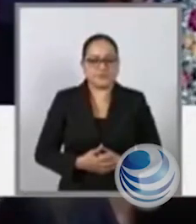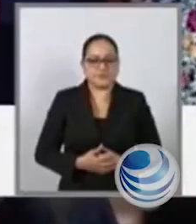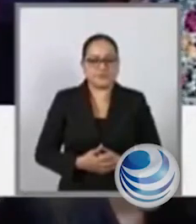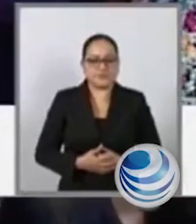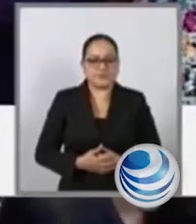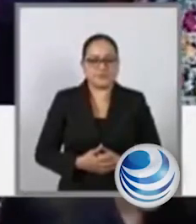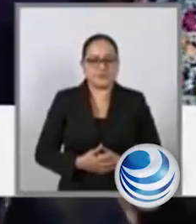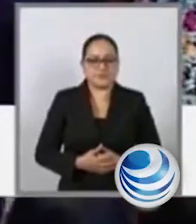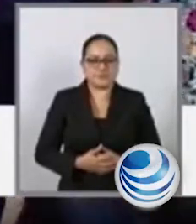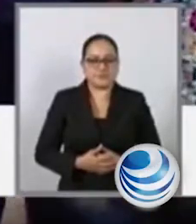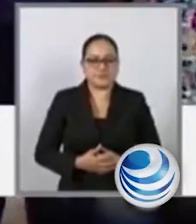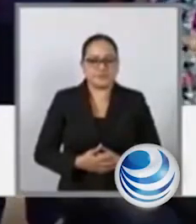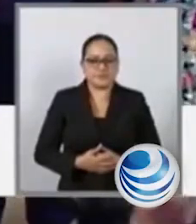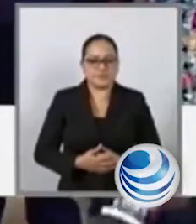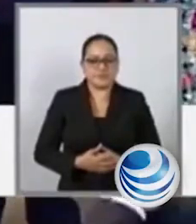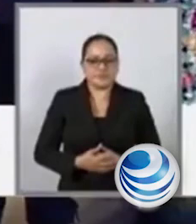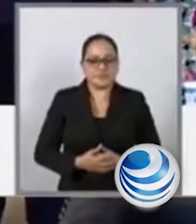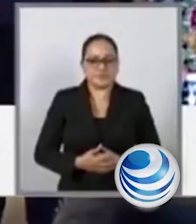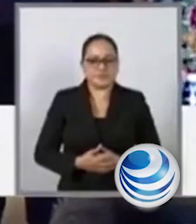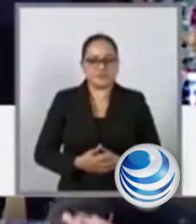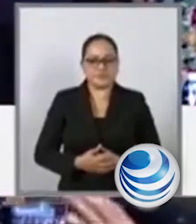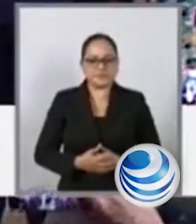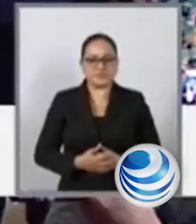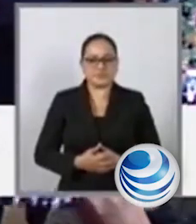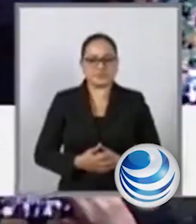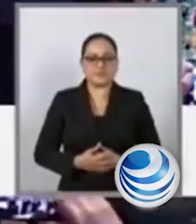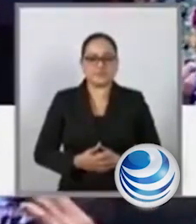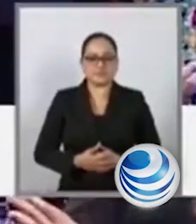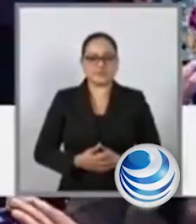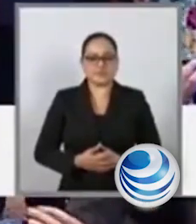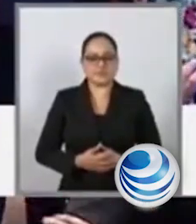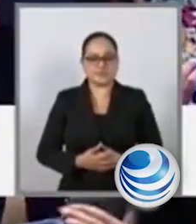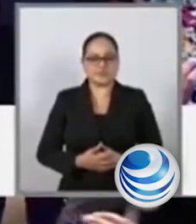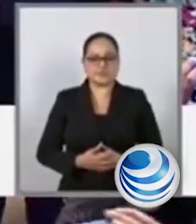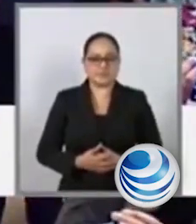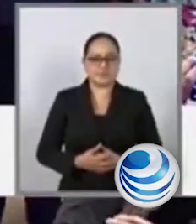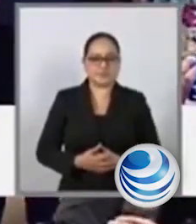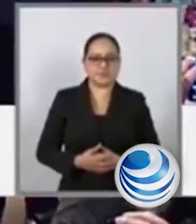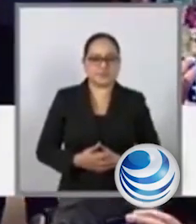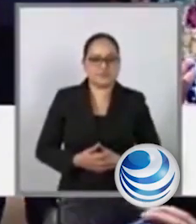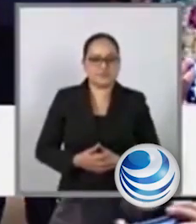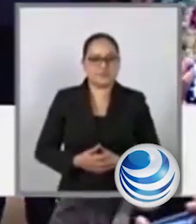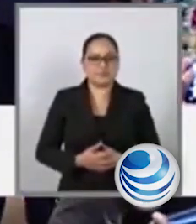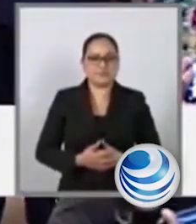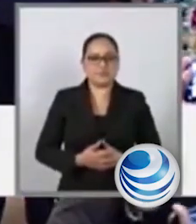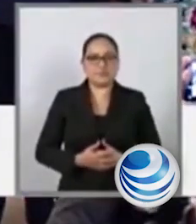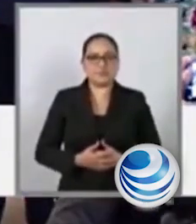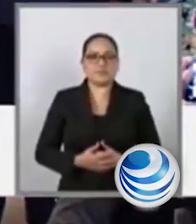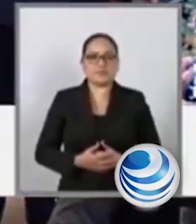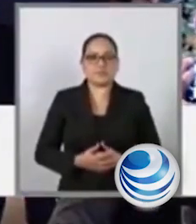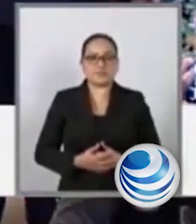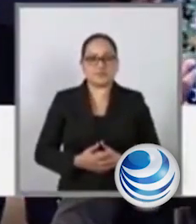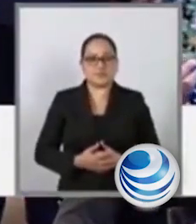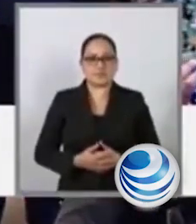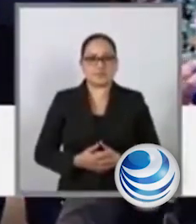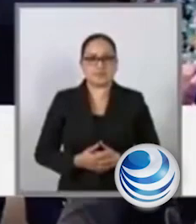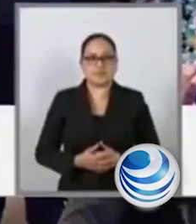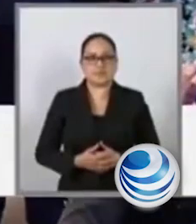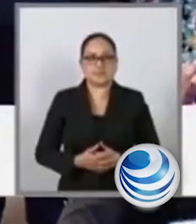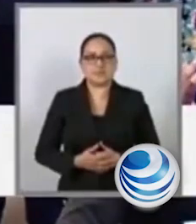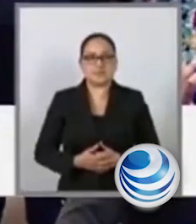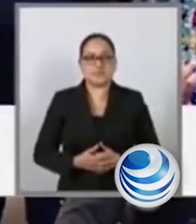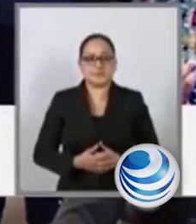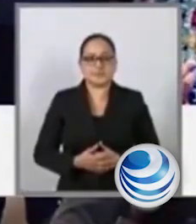San Juana Martínez Montemayor rindió protesta ante el Pleno del Senado de la República como nueva directora general de Notimex, agencia